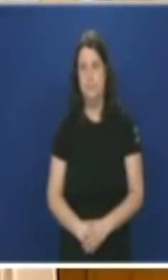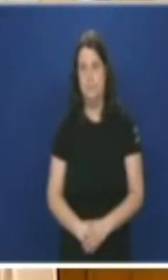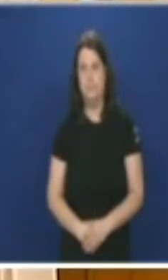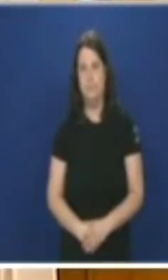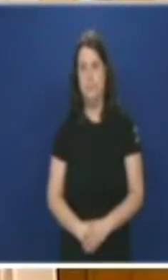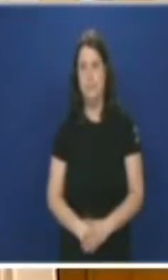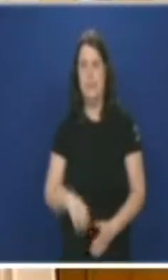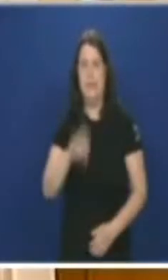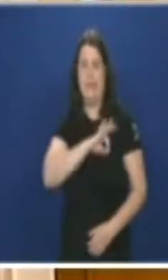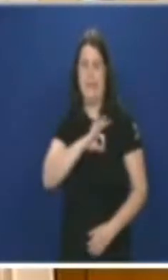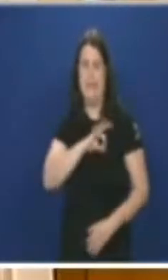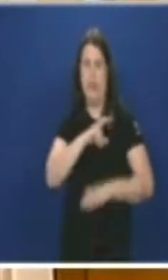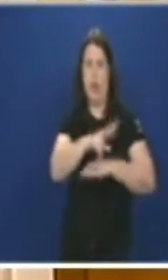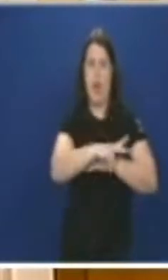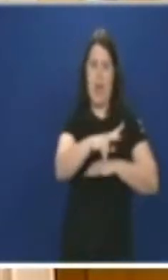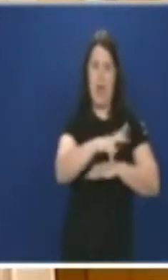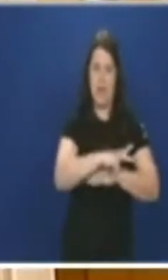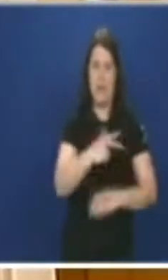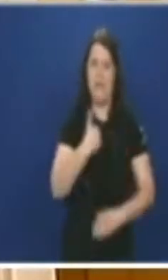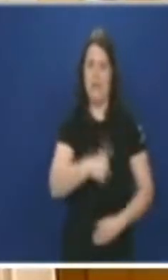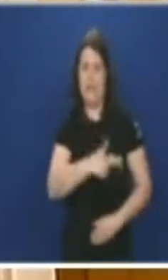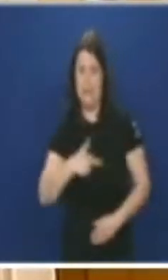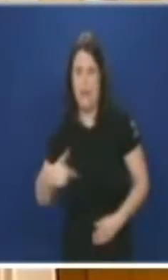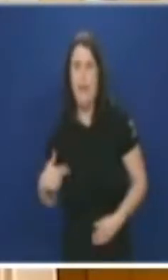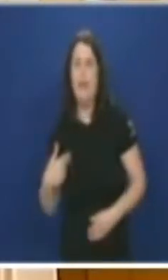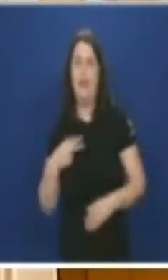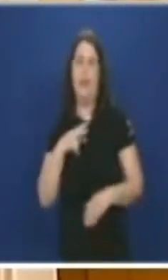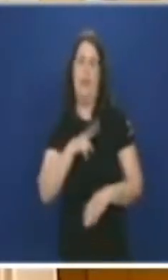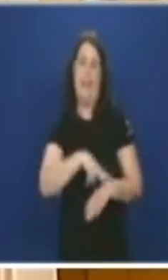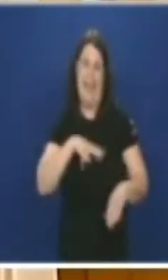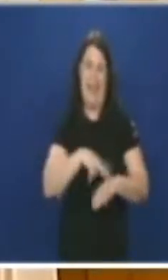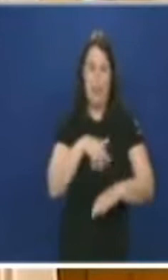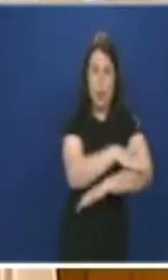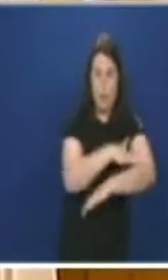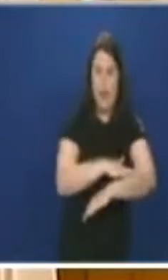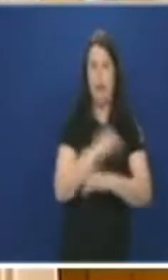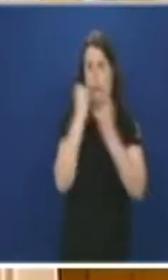señor alcalde de Santiago, delegado de Goberno, autoridades,